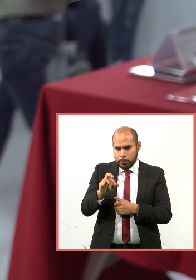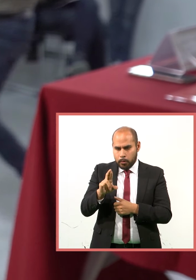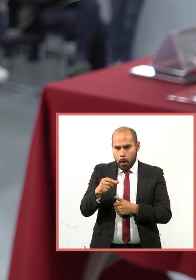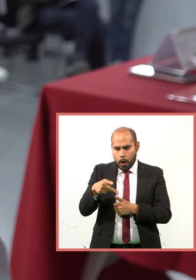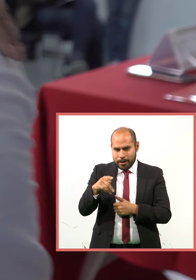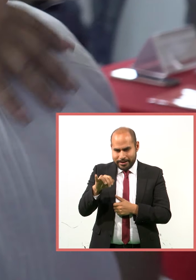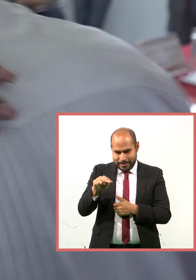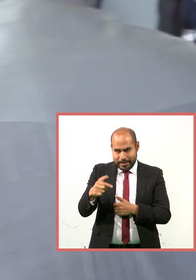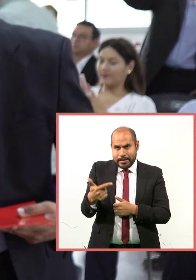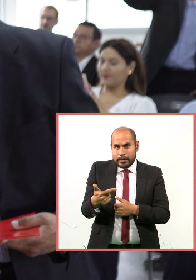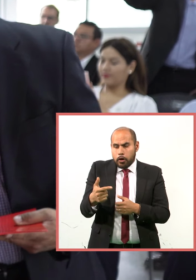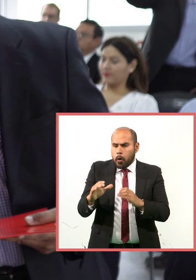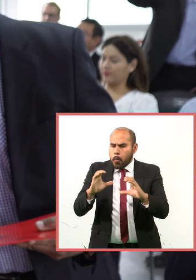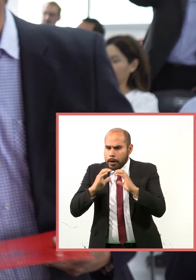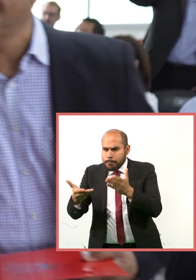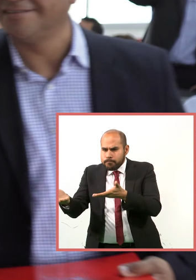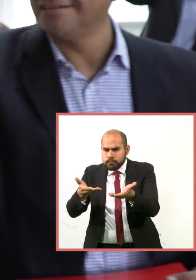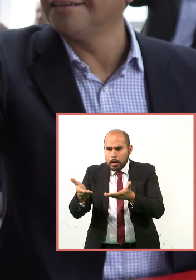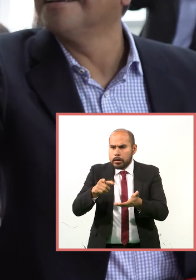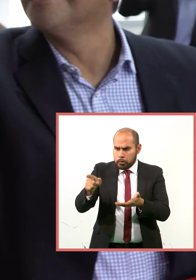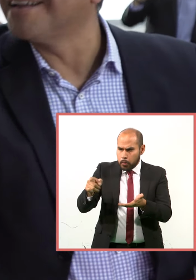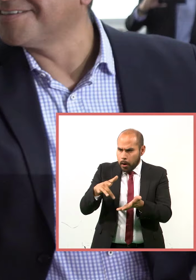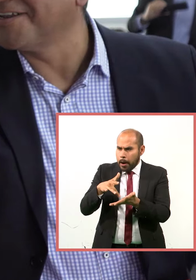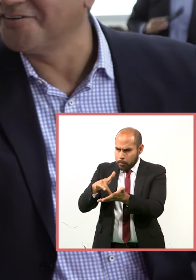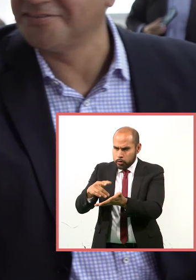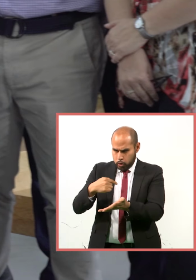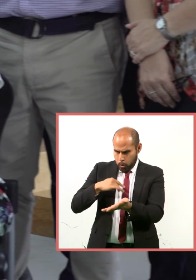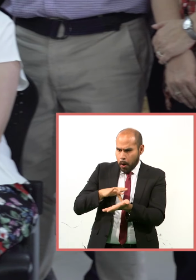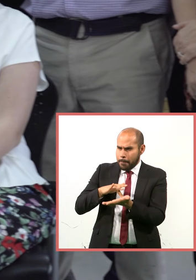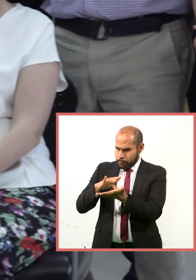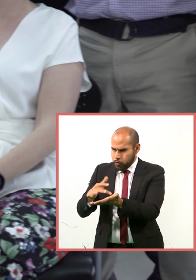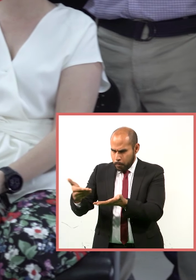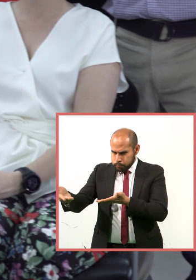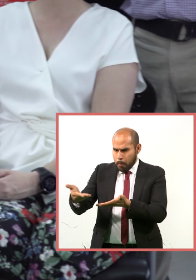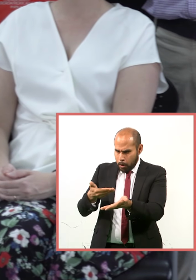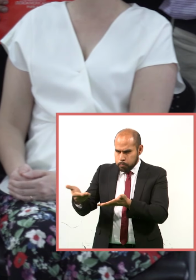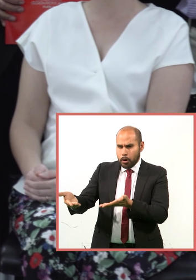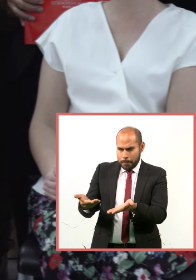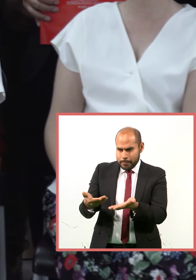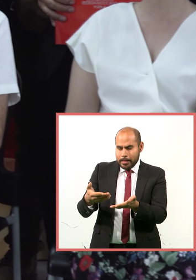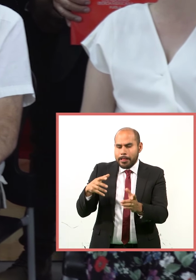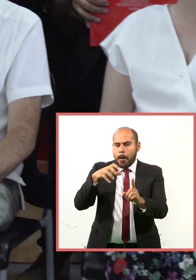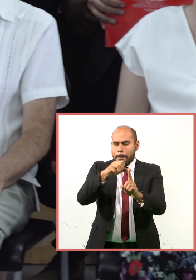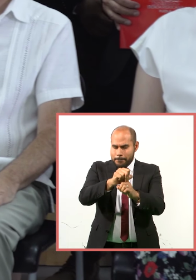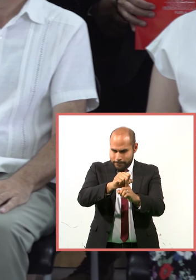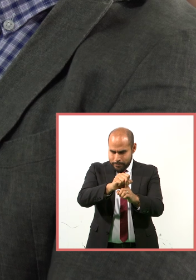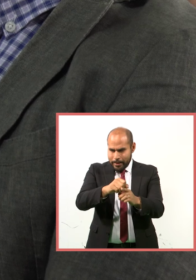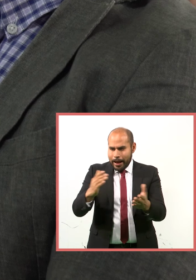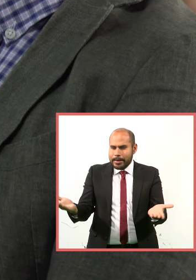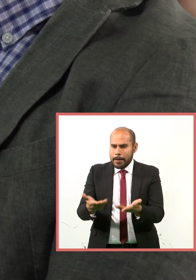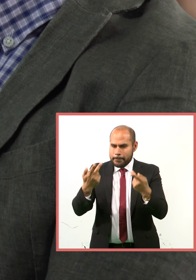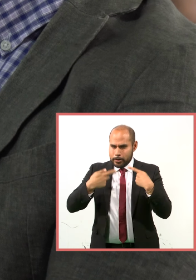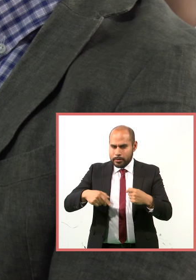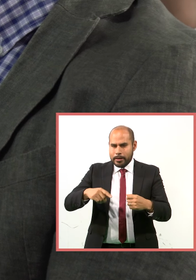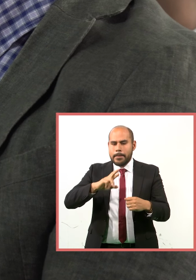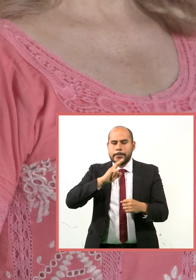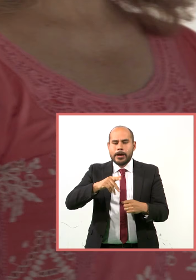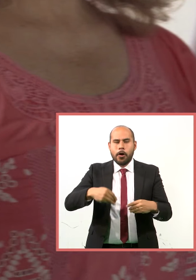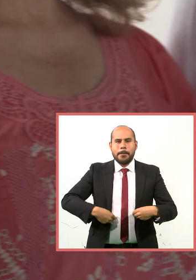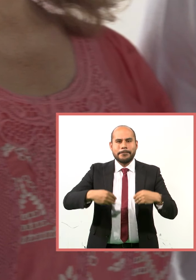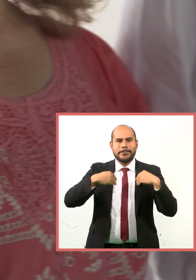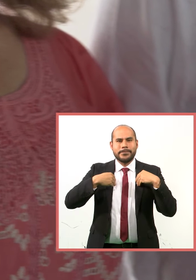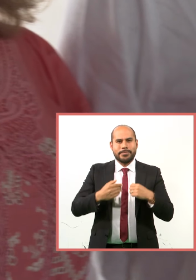¿no? El comunicarse entre ellos. ¿Qué aporto yo? ¿Qué aportas tú? ¿Y en qué nos podemos entender? Y que logremos objetivos y provocar que